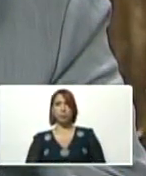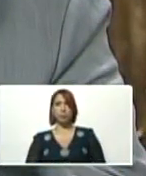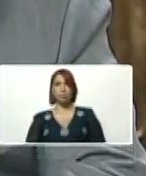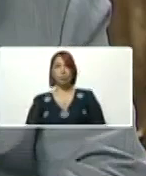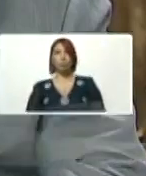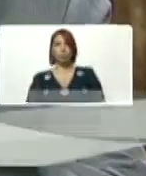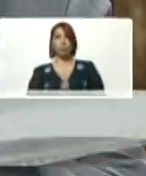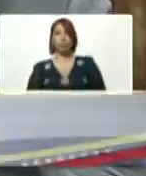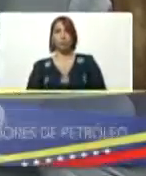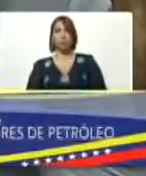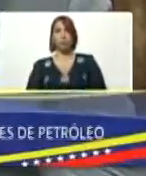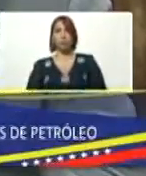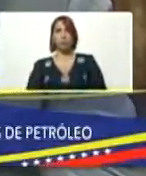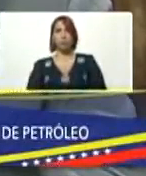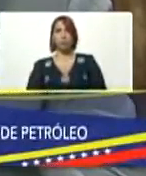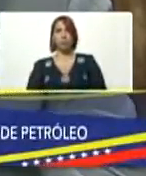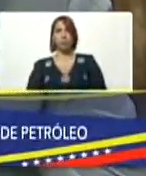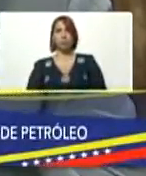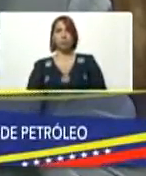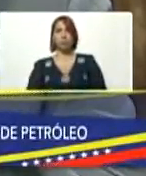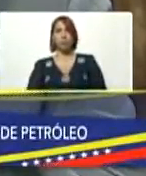La pobreza energética.